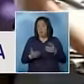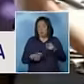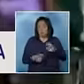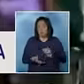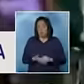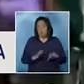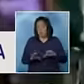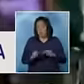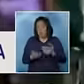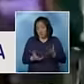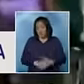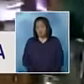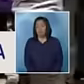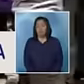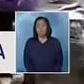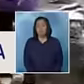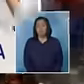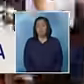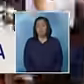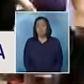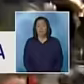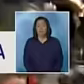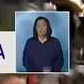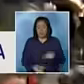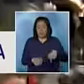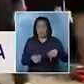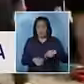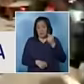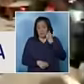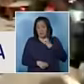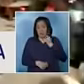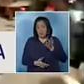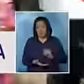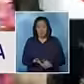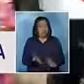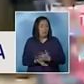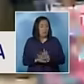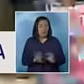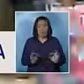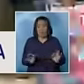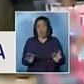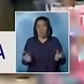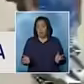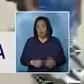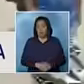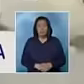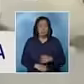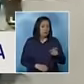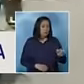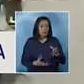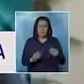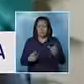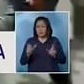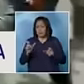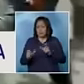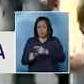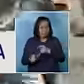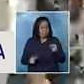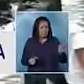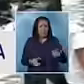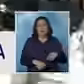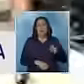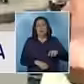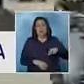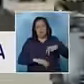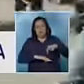está desarrollando en gamarra pues no se ha hecho nada al respecto aquí muchas de las personas indudablemente tienen que